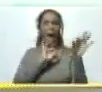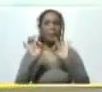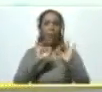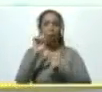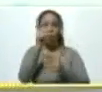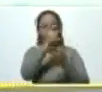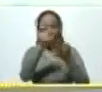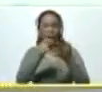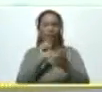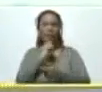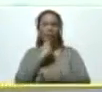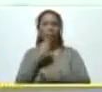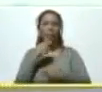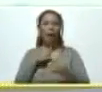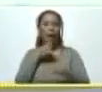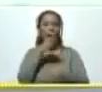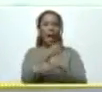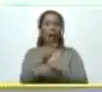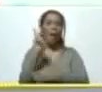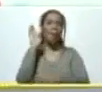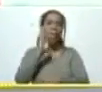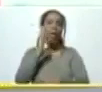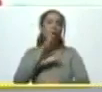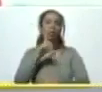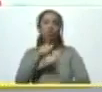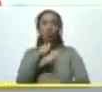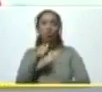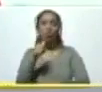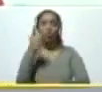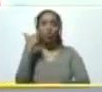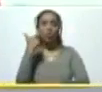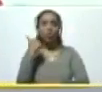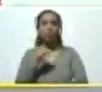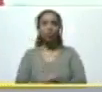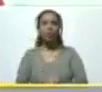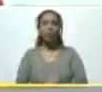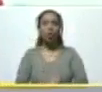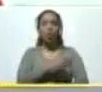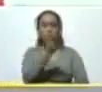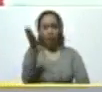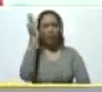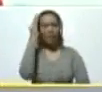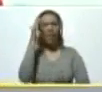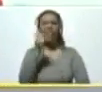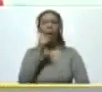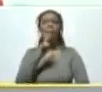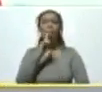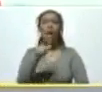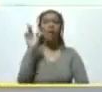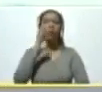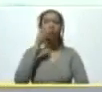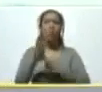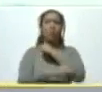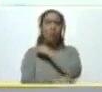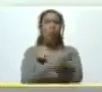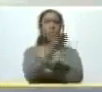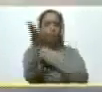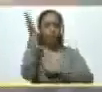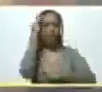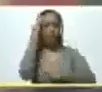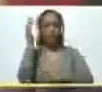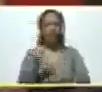secreta para caerle a los malamañosos. Porque ustedes saben quiénes son los malamañosos. Ustedes lo saben, ¿verdad?